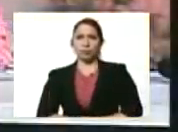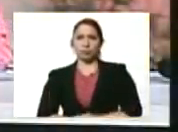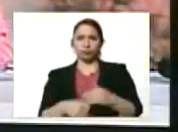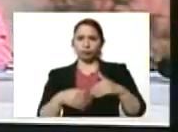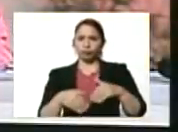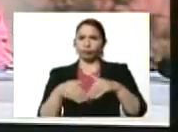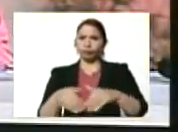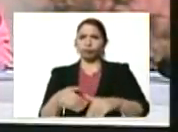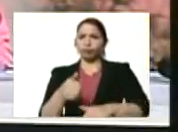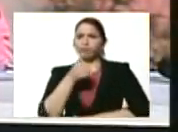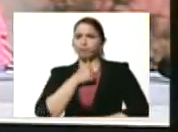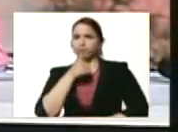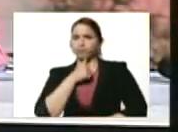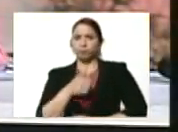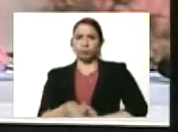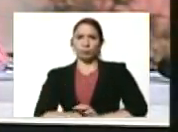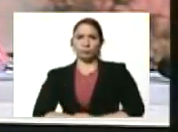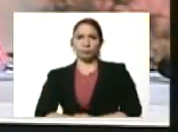militante y perseverante.